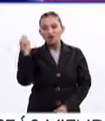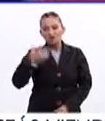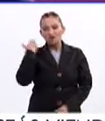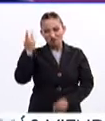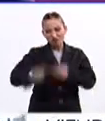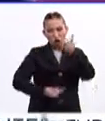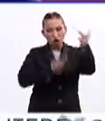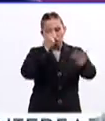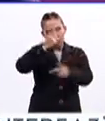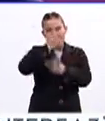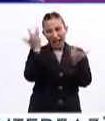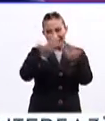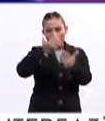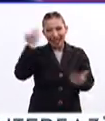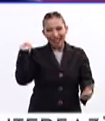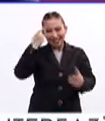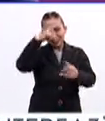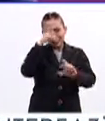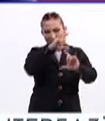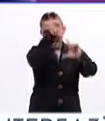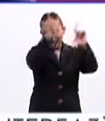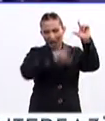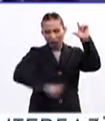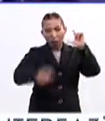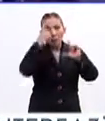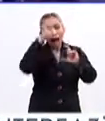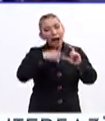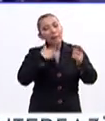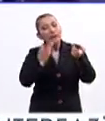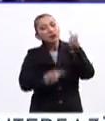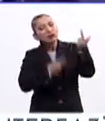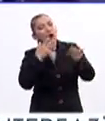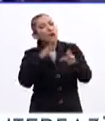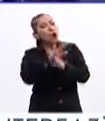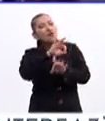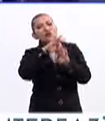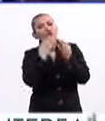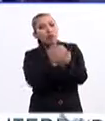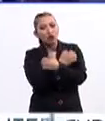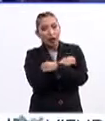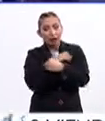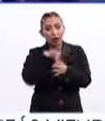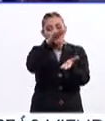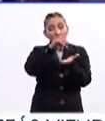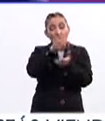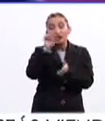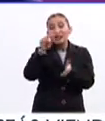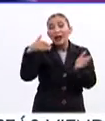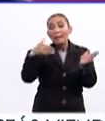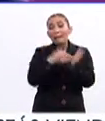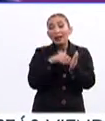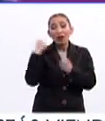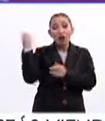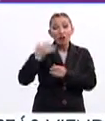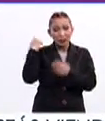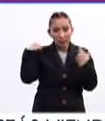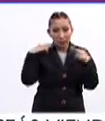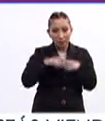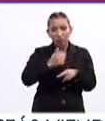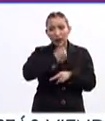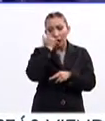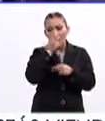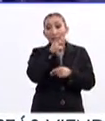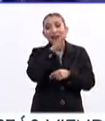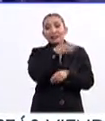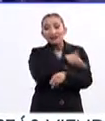de consulta que se realizaron a lo largo de todo el país para delinear el nuevo plan educativo, se recabaron más de 80,000 ponencias de maestros,